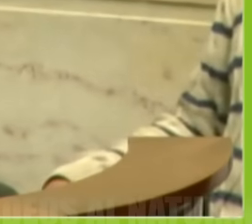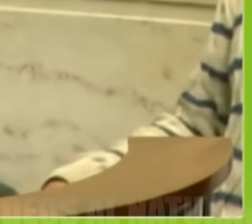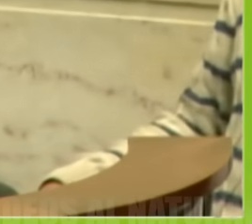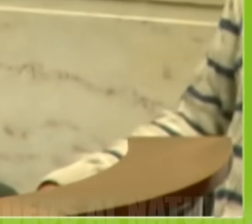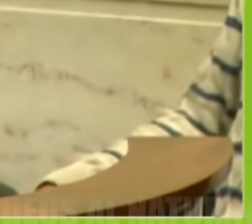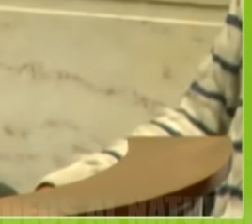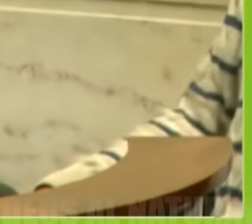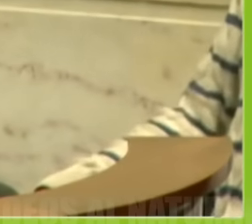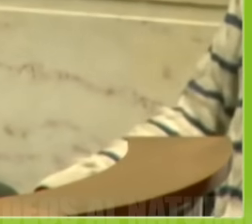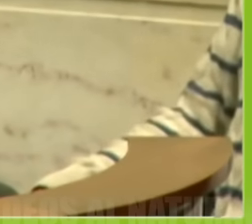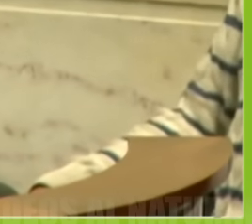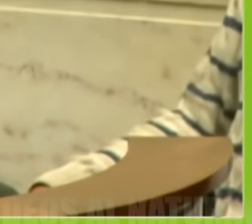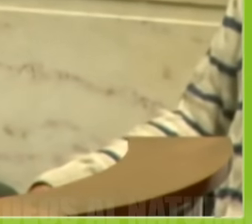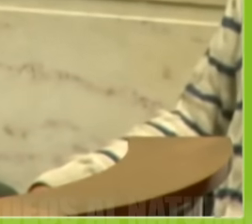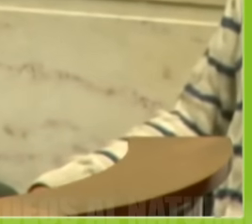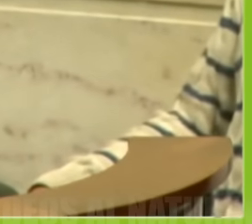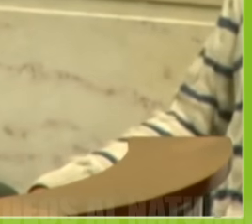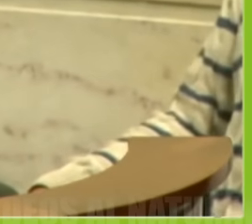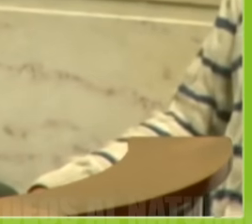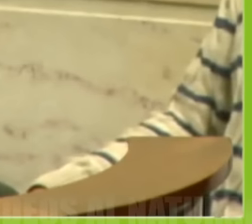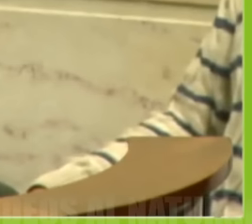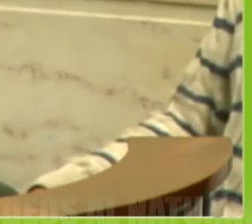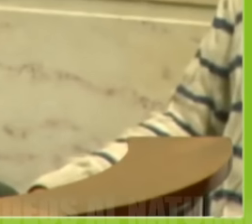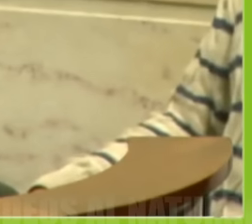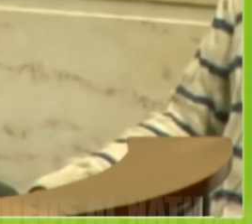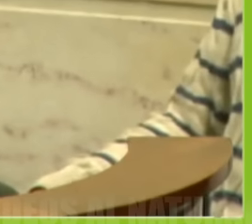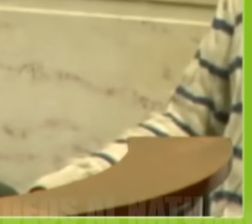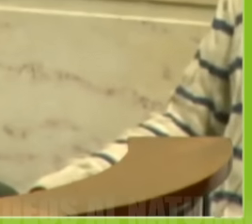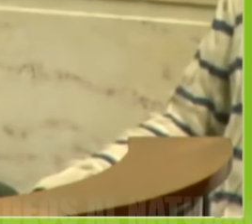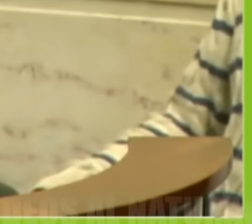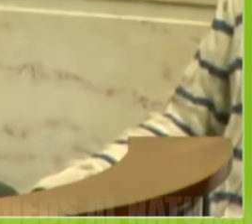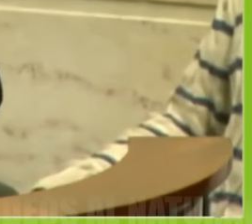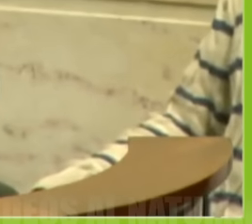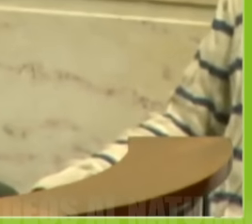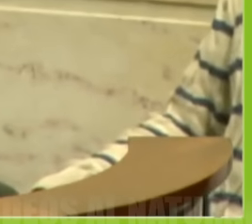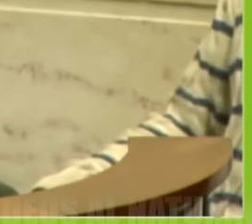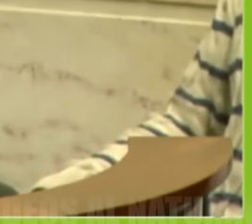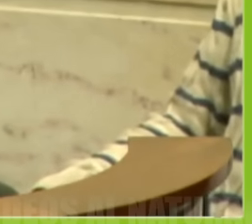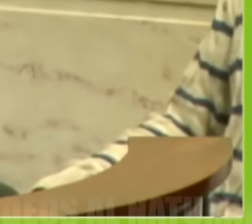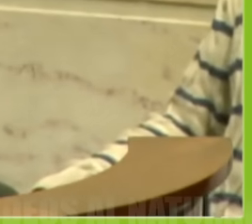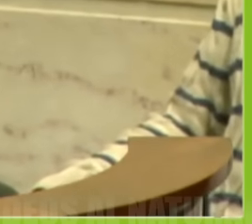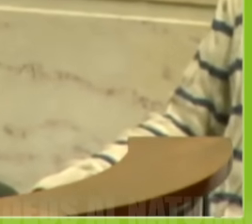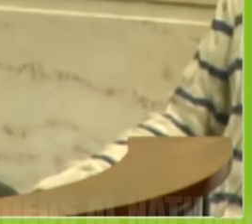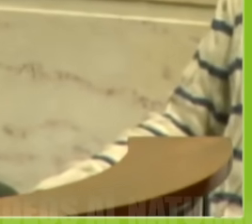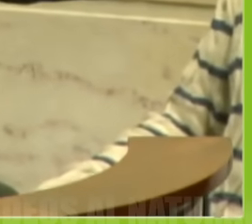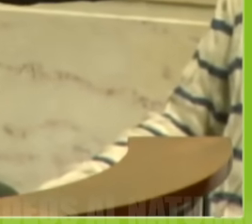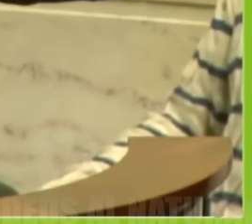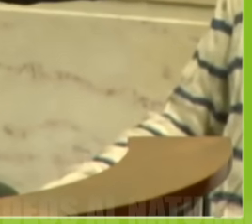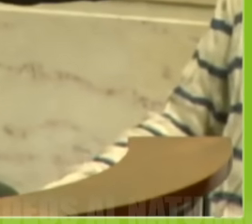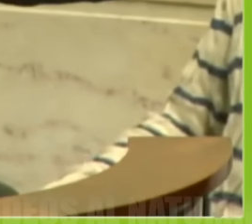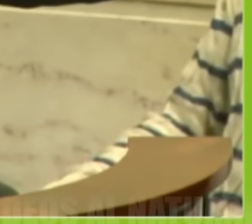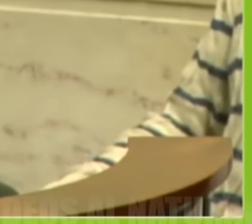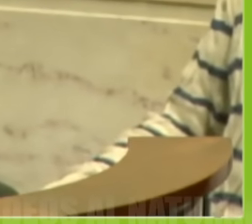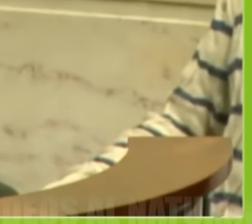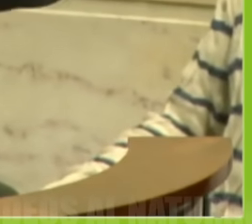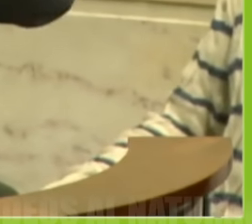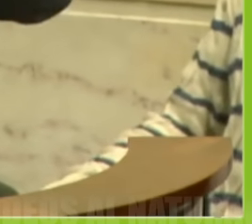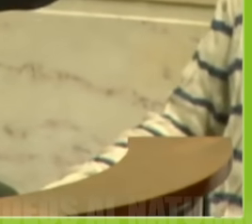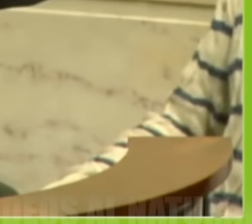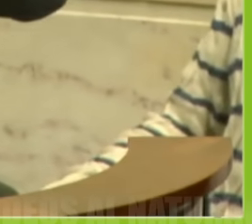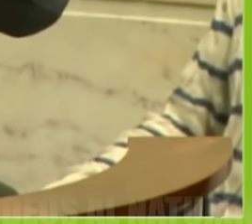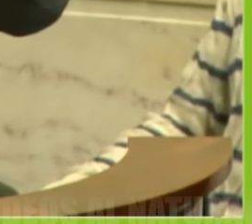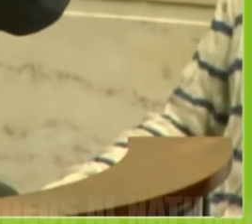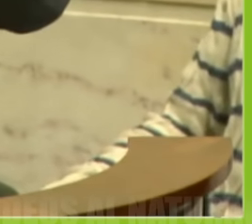simbólica, sino textual a sus declaraciones. Y solo quiero dejar aquí